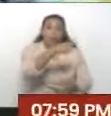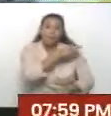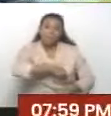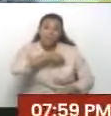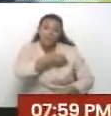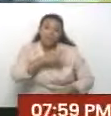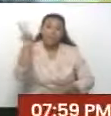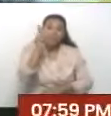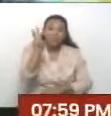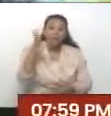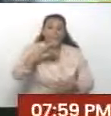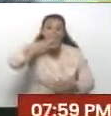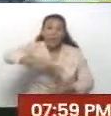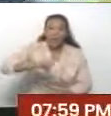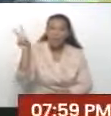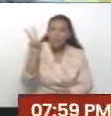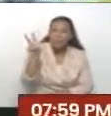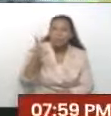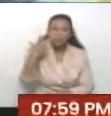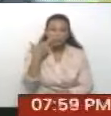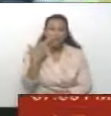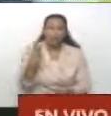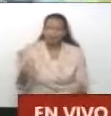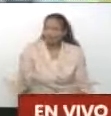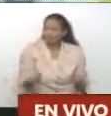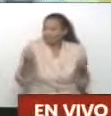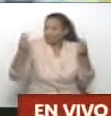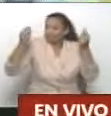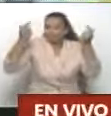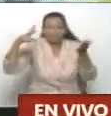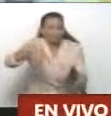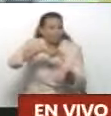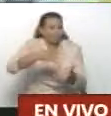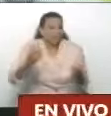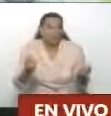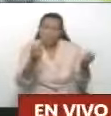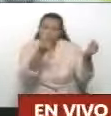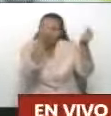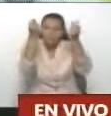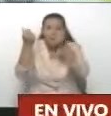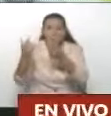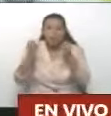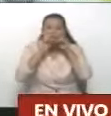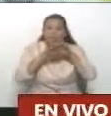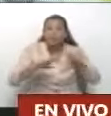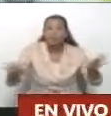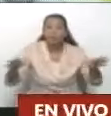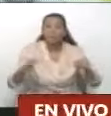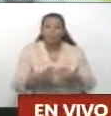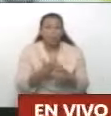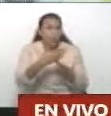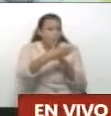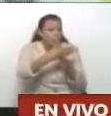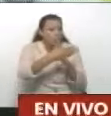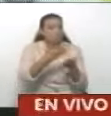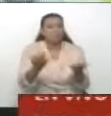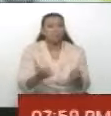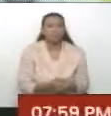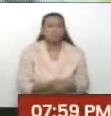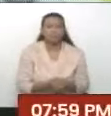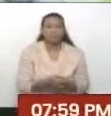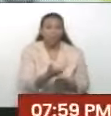viva Venezuela, mi patria querida, ustedes cantando, bailando nuestra música, difundiéndola y compartiendo.